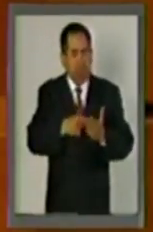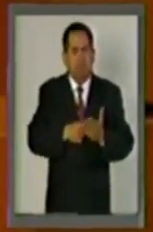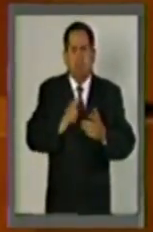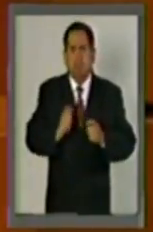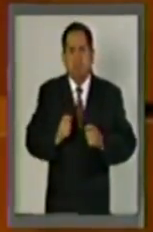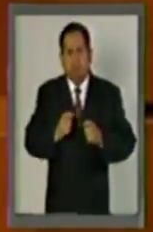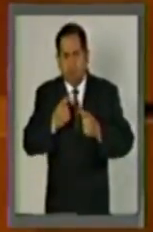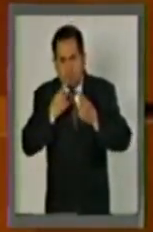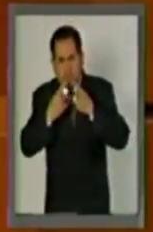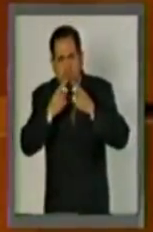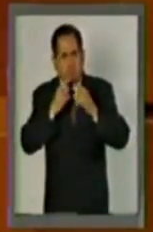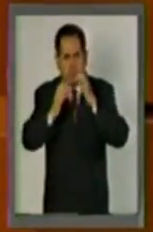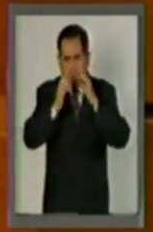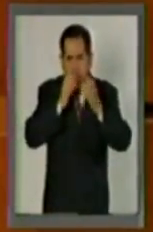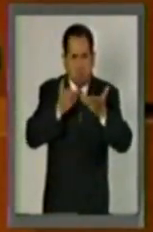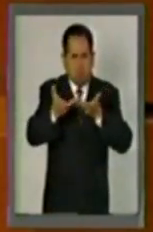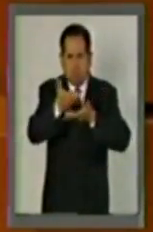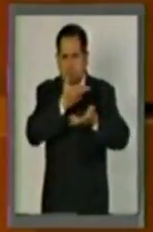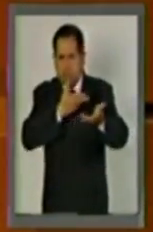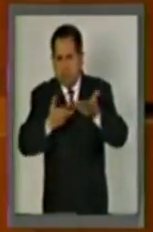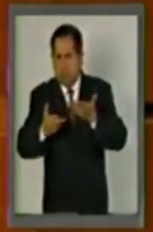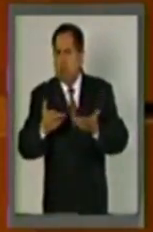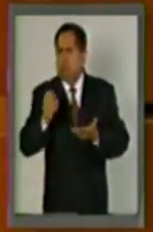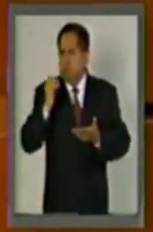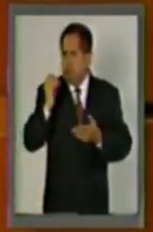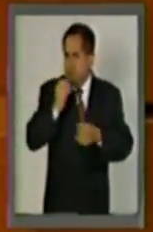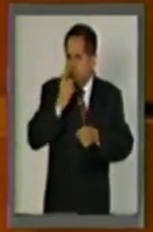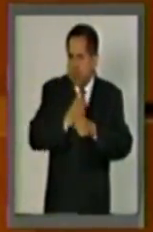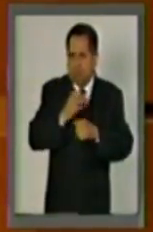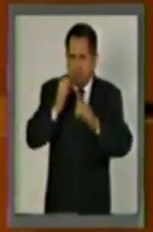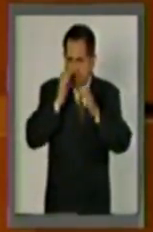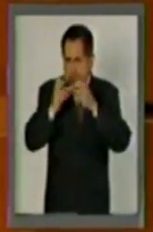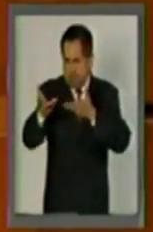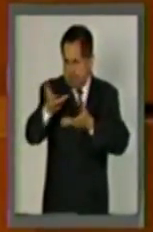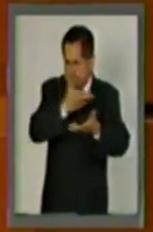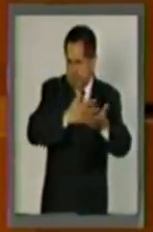conversaciones, espacios de oportunidad y de comunicación.